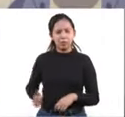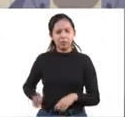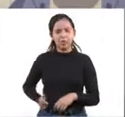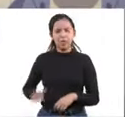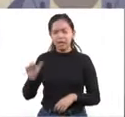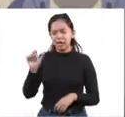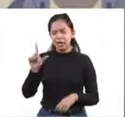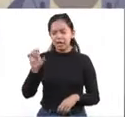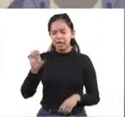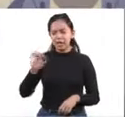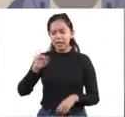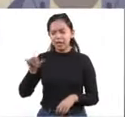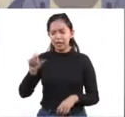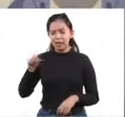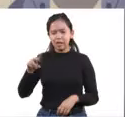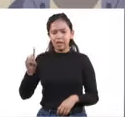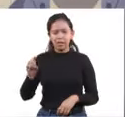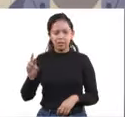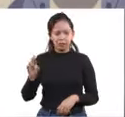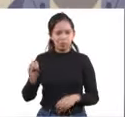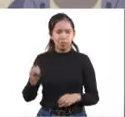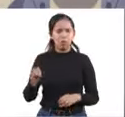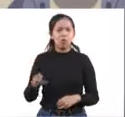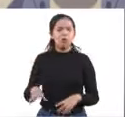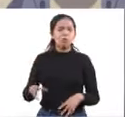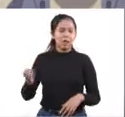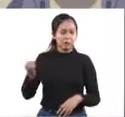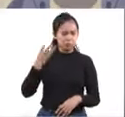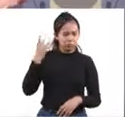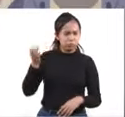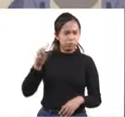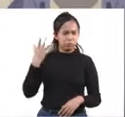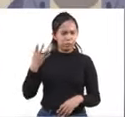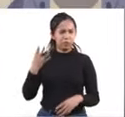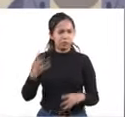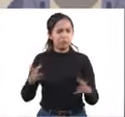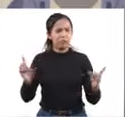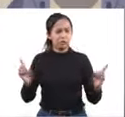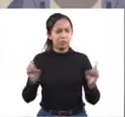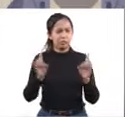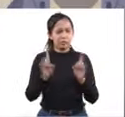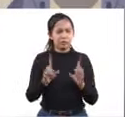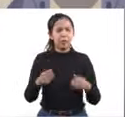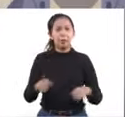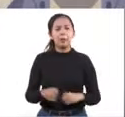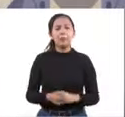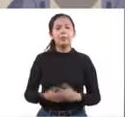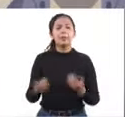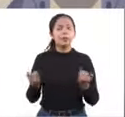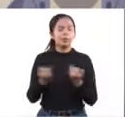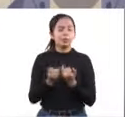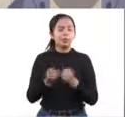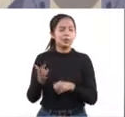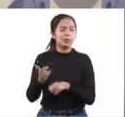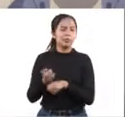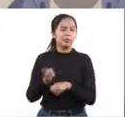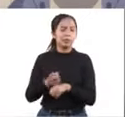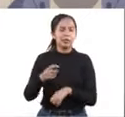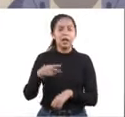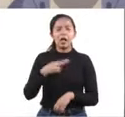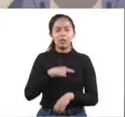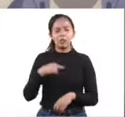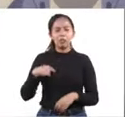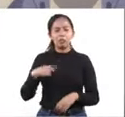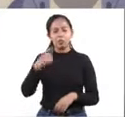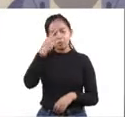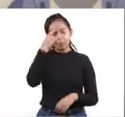una conferencia sobre ese tema. Y nos invitó a Rocío, a Juan Manuel Sandoval y a su servidor a coordinar